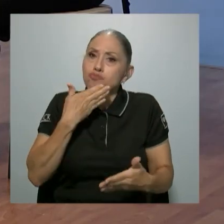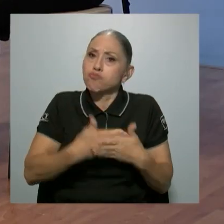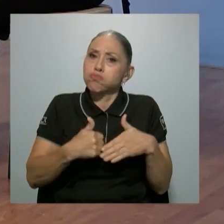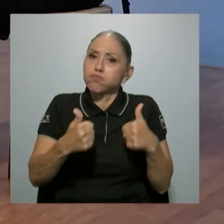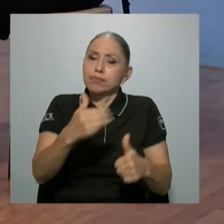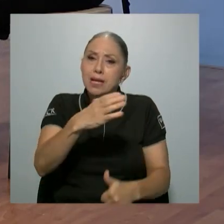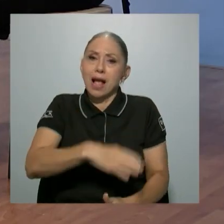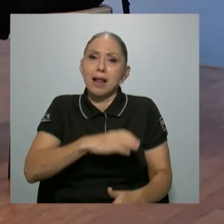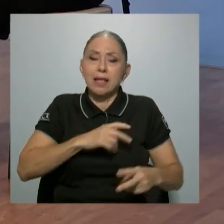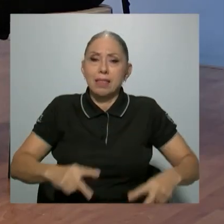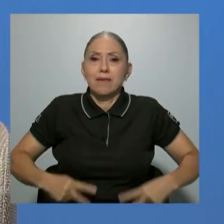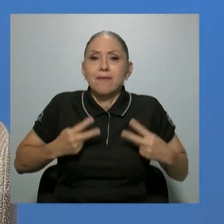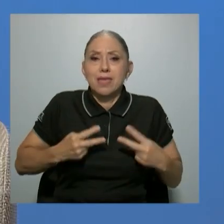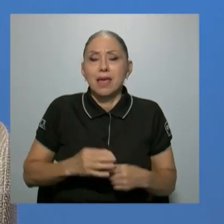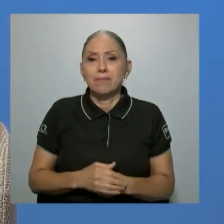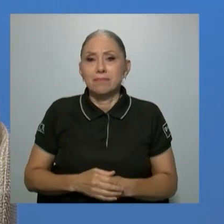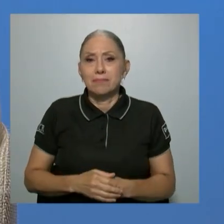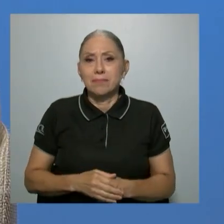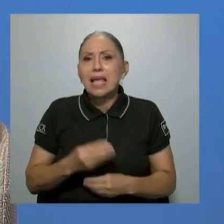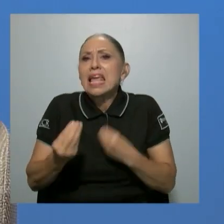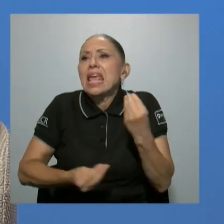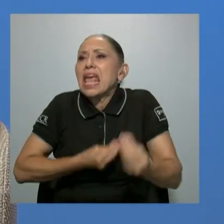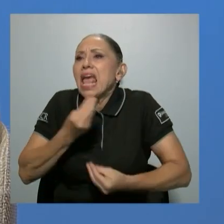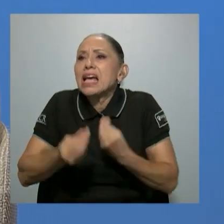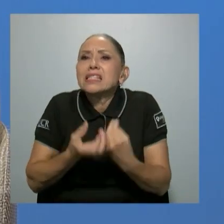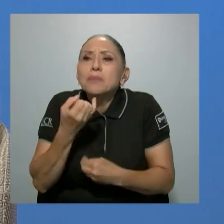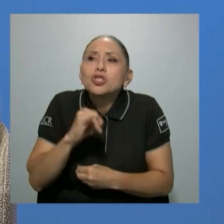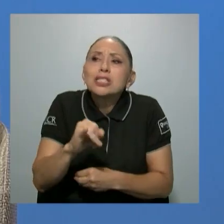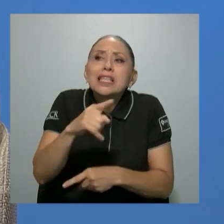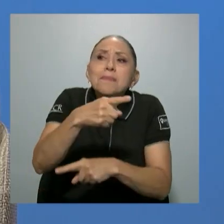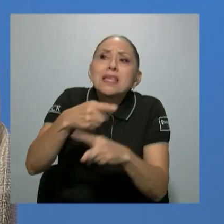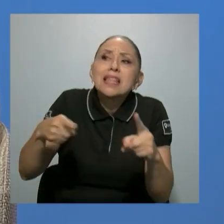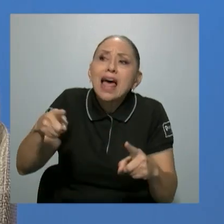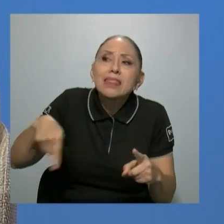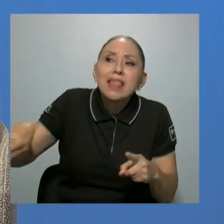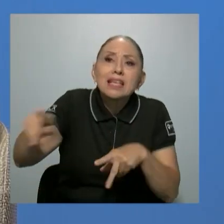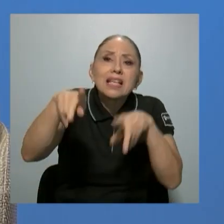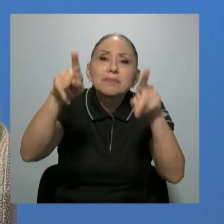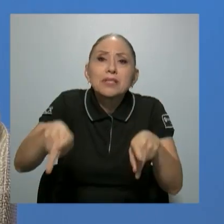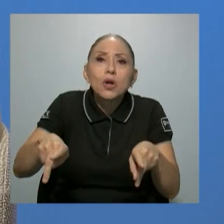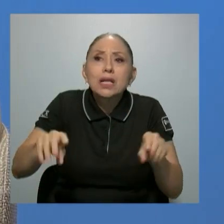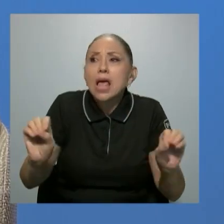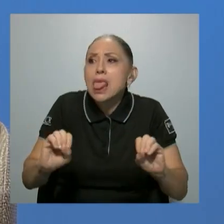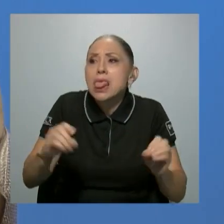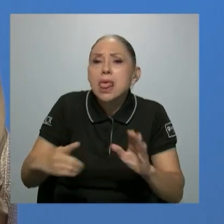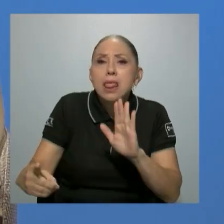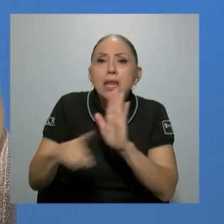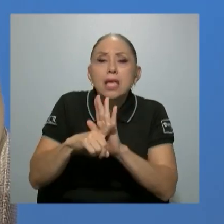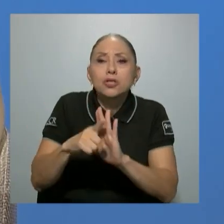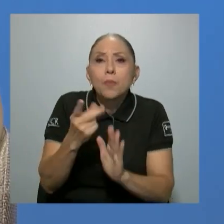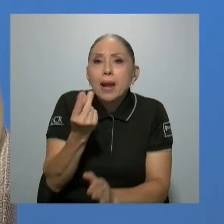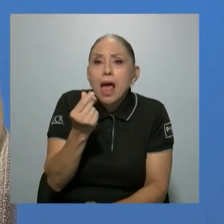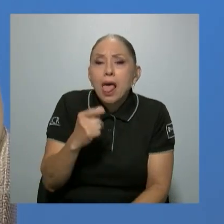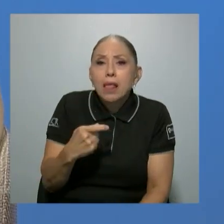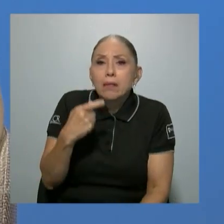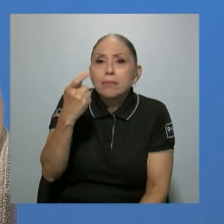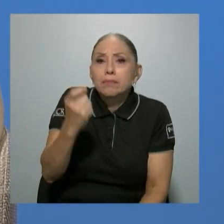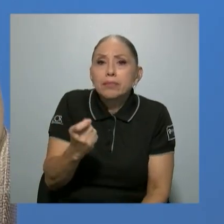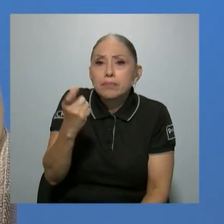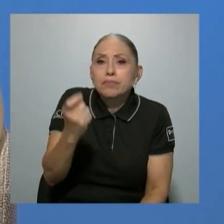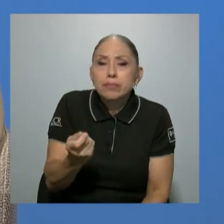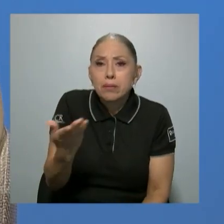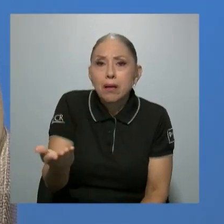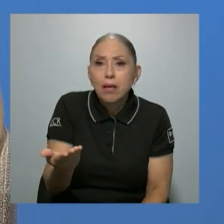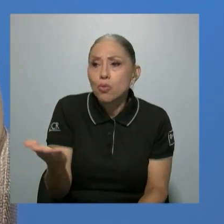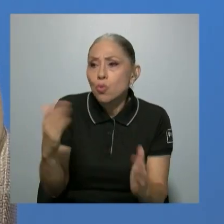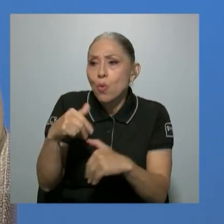a hacer si la mitad no tiene derecho a una pensión contributiva, no tiene ingresos para vivir su